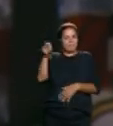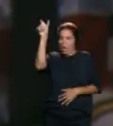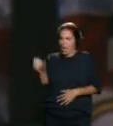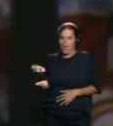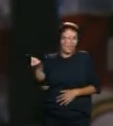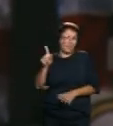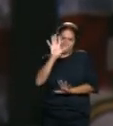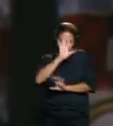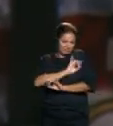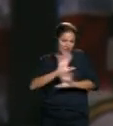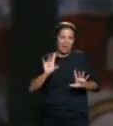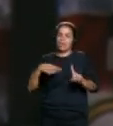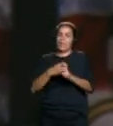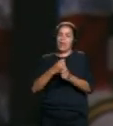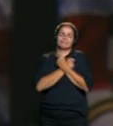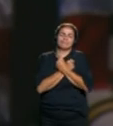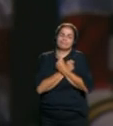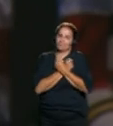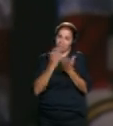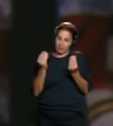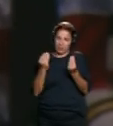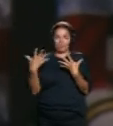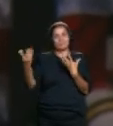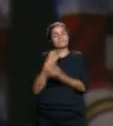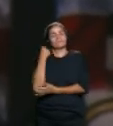que lo queremos muchísimo. Estamos contigo, Feli.